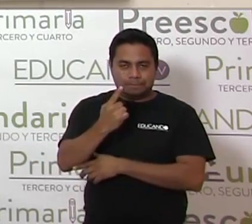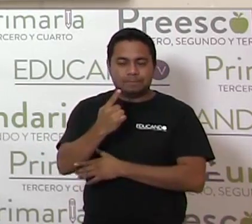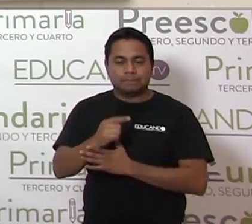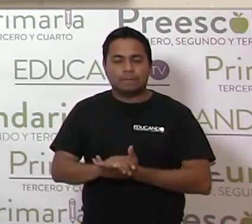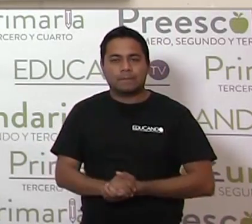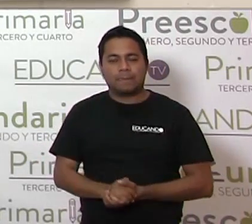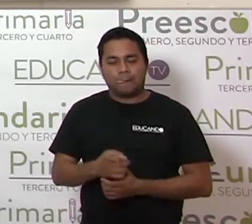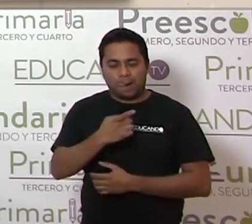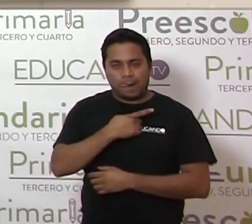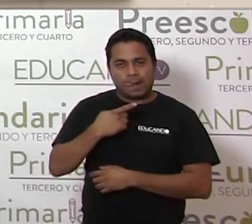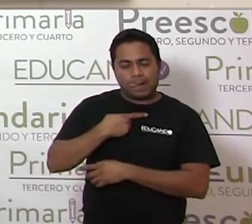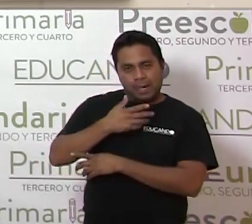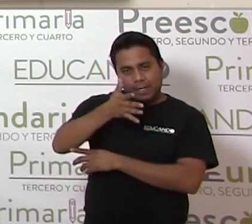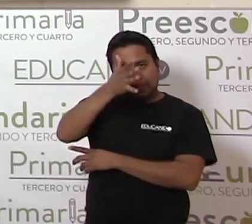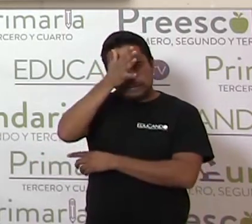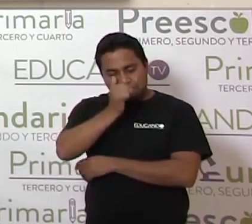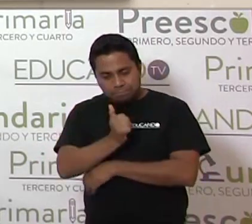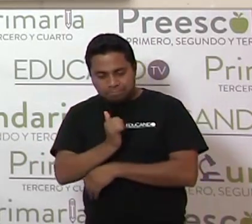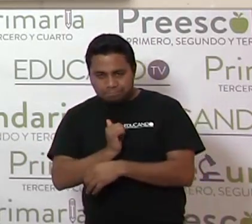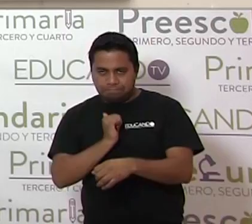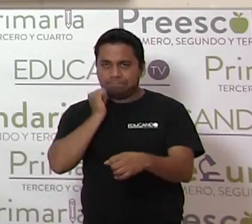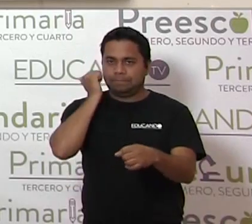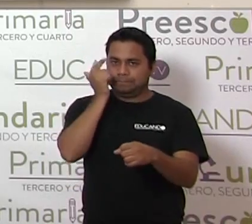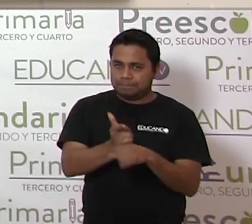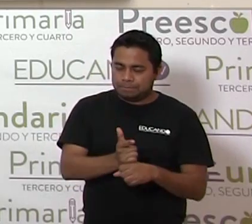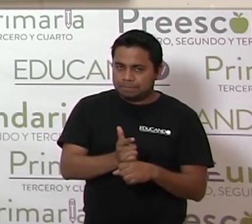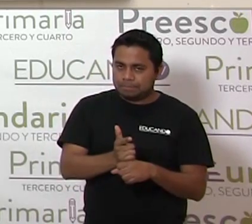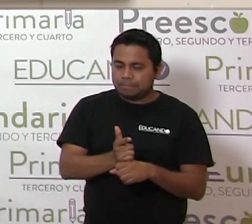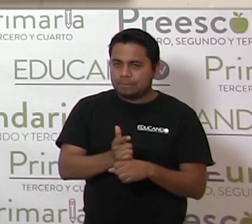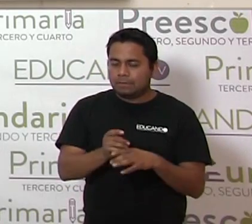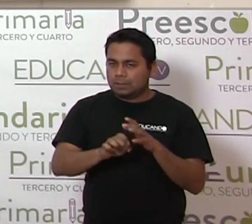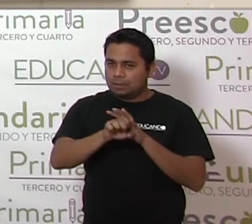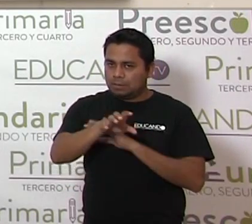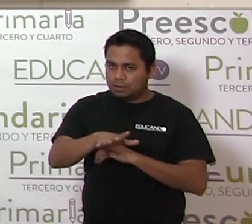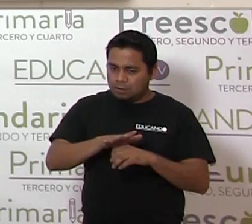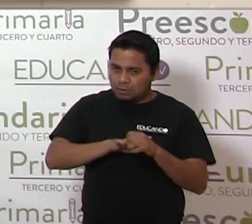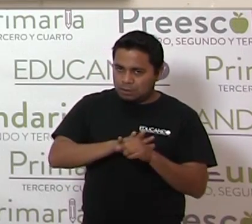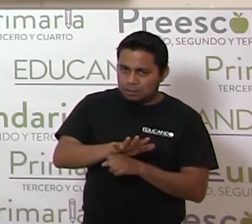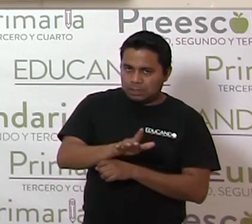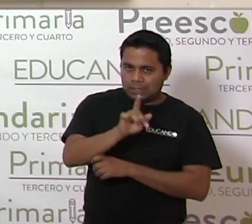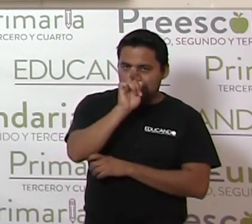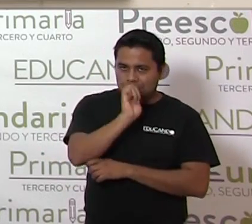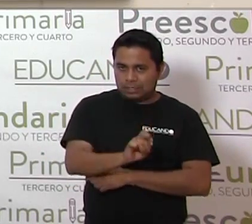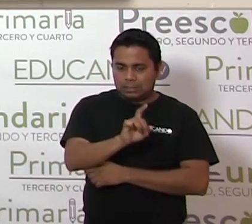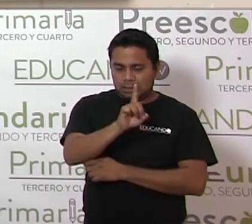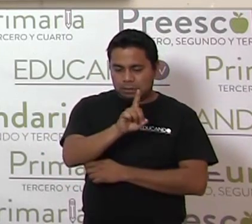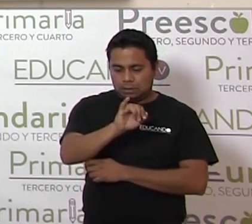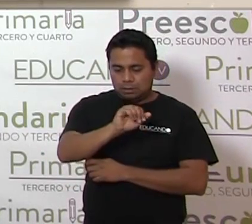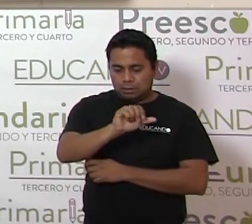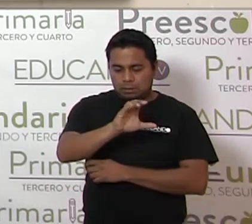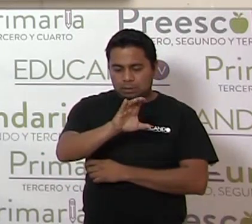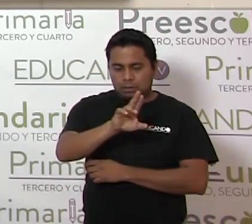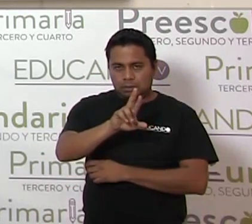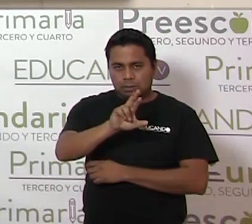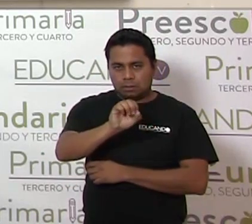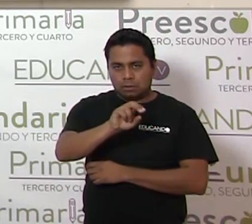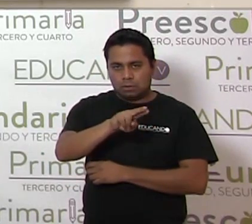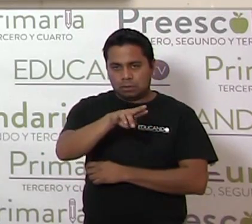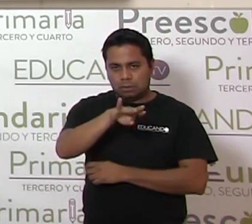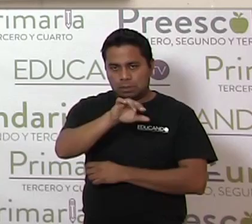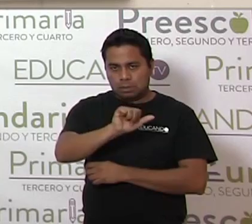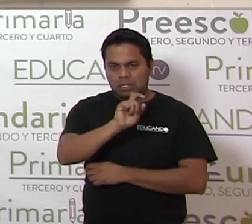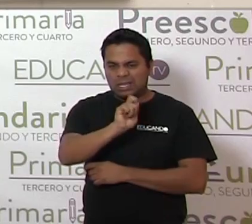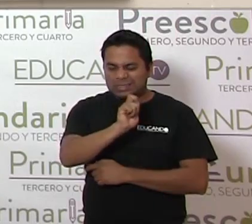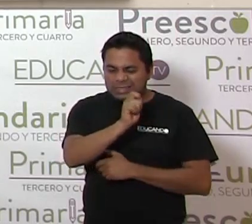tienes que recordar e identificar lo que es la diacronía, bien, paso por